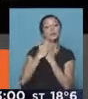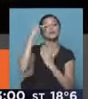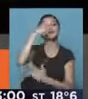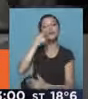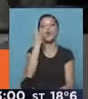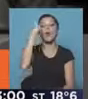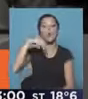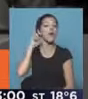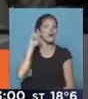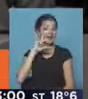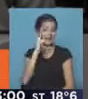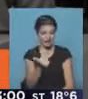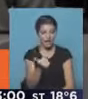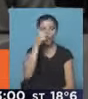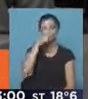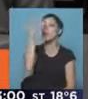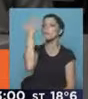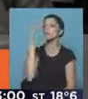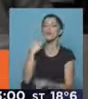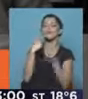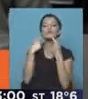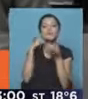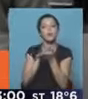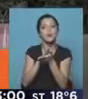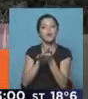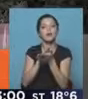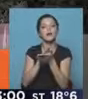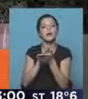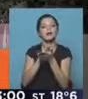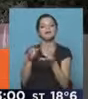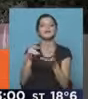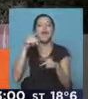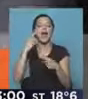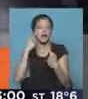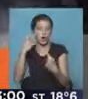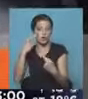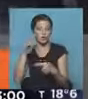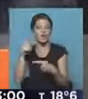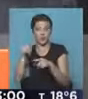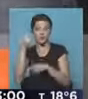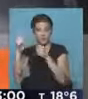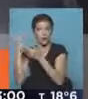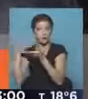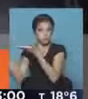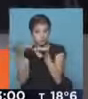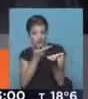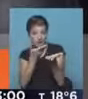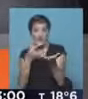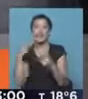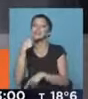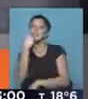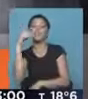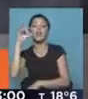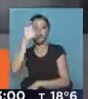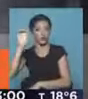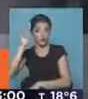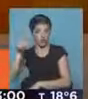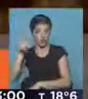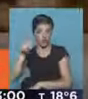el domingo en el referéndum que promovió contra el plan de cuotas de migrantes de la Unión Europea al no registrar el porcentaje de participación